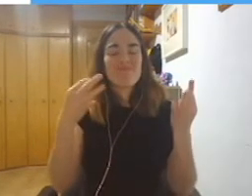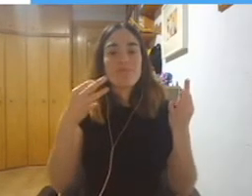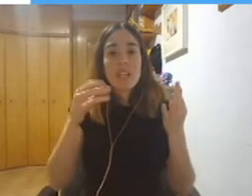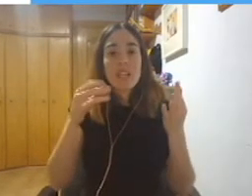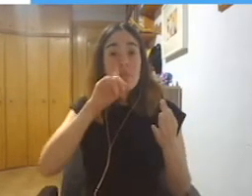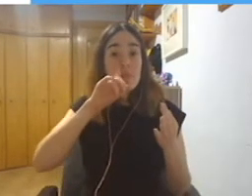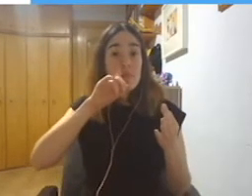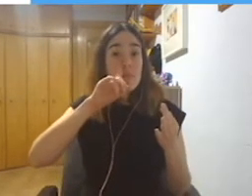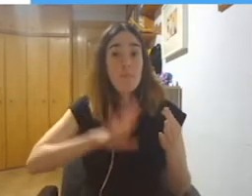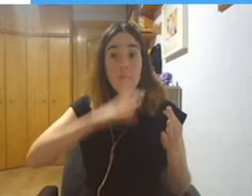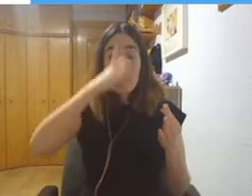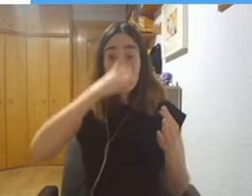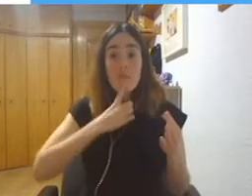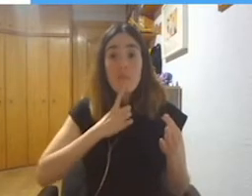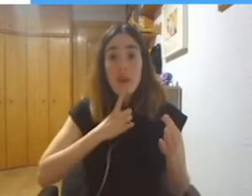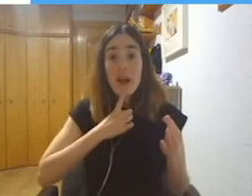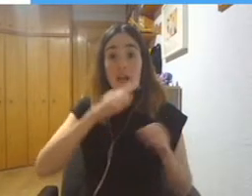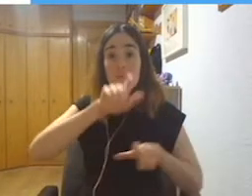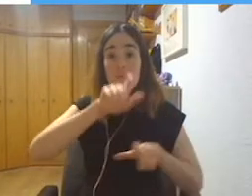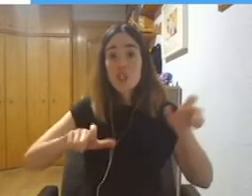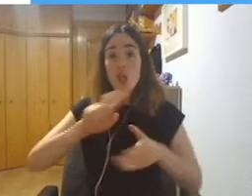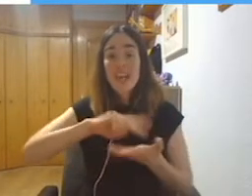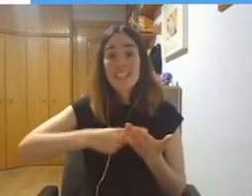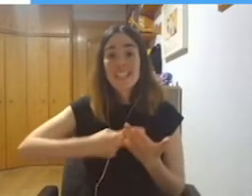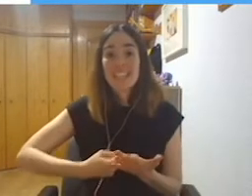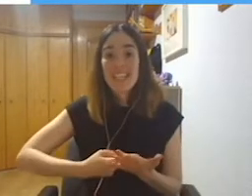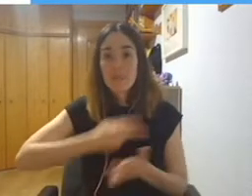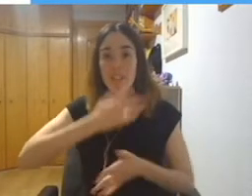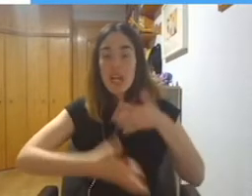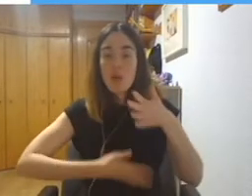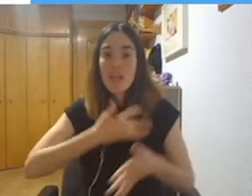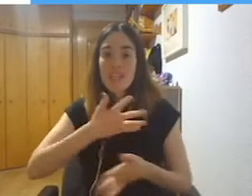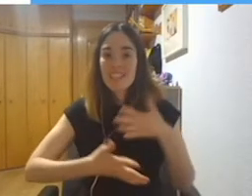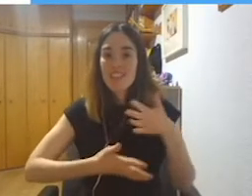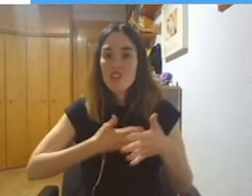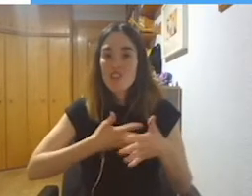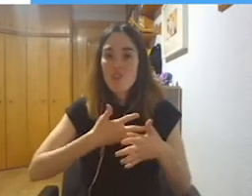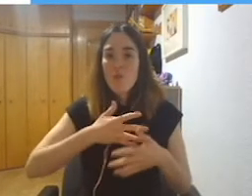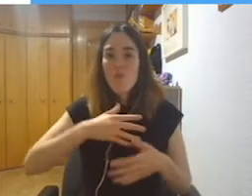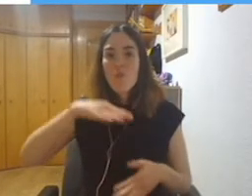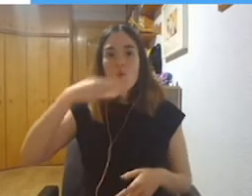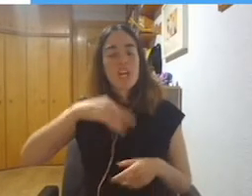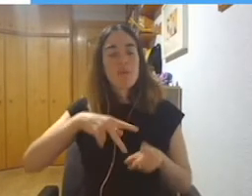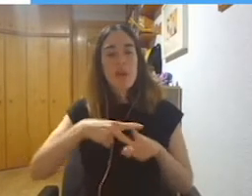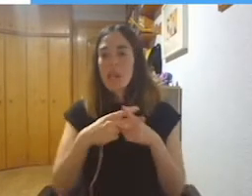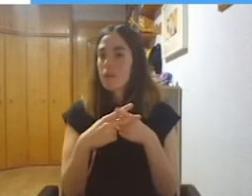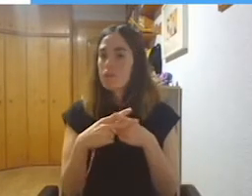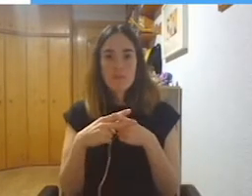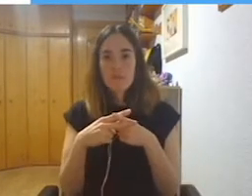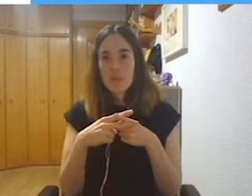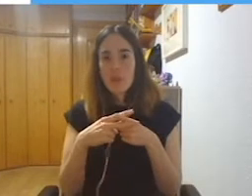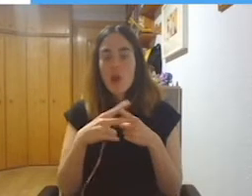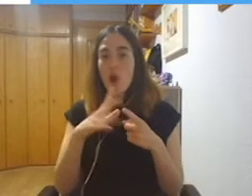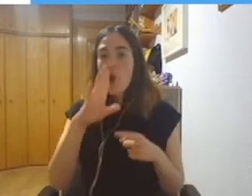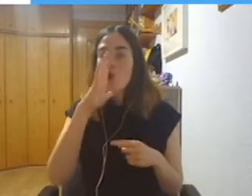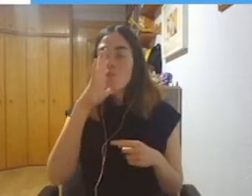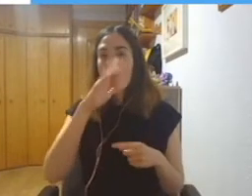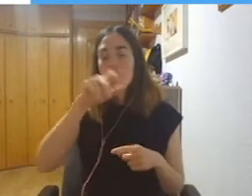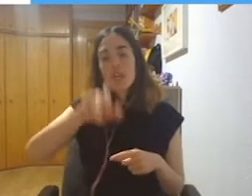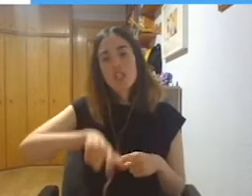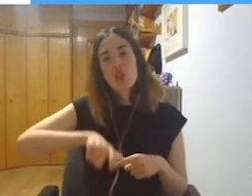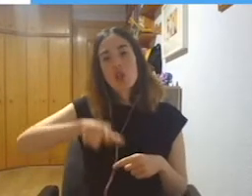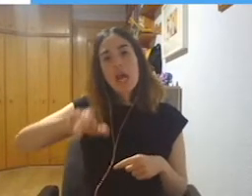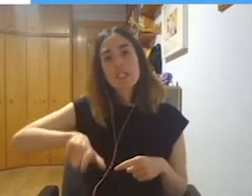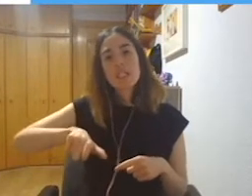la imagen de las personas intérpretes a lengua de signos no es solo una herramienta para las personas